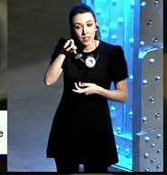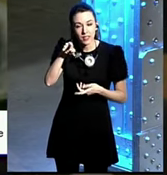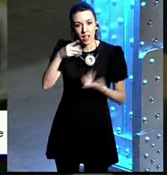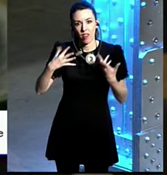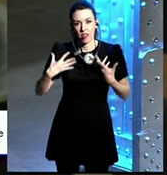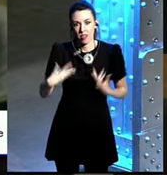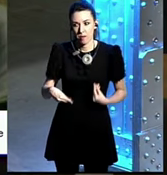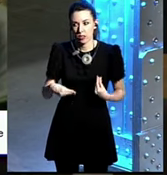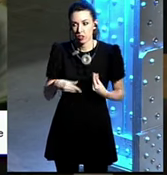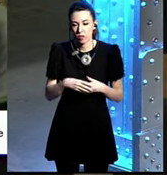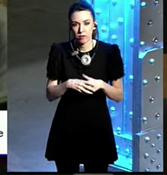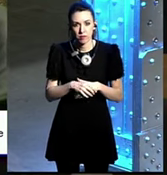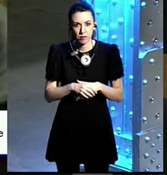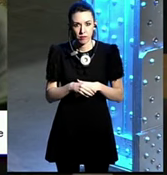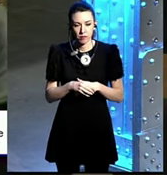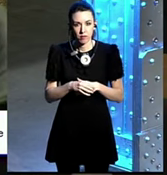depresión...